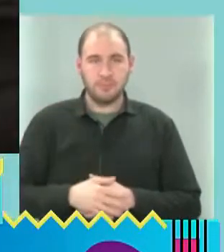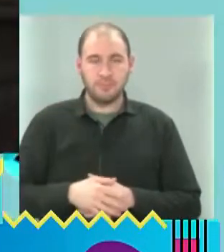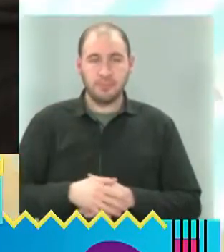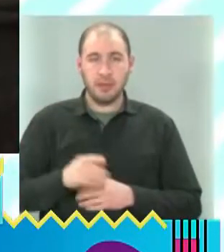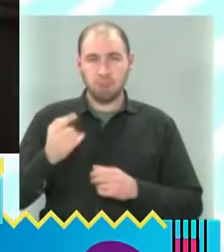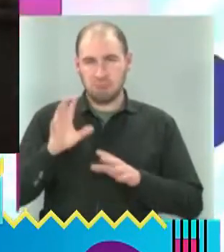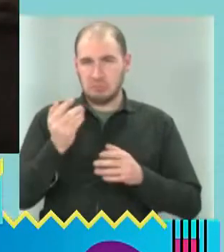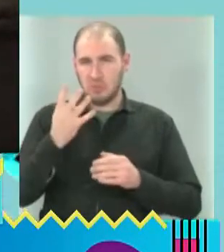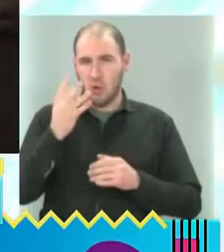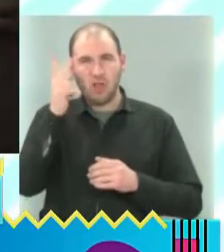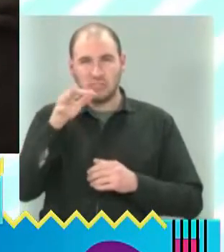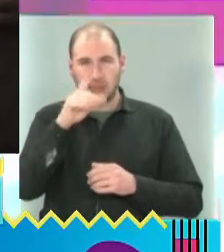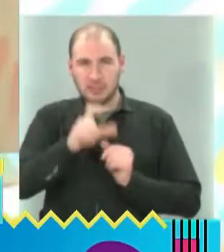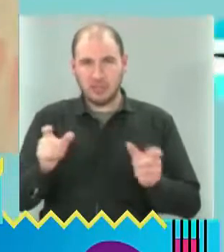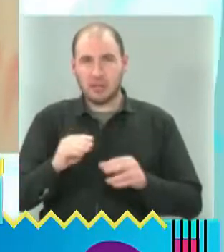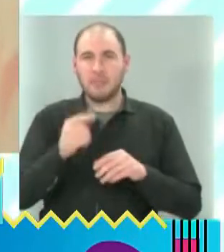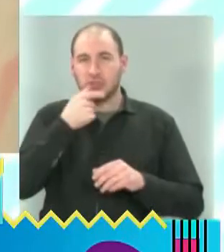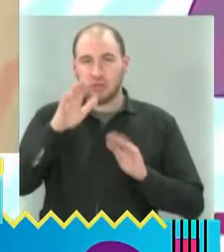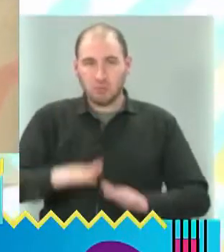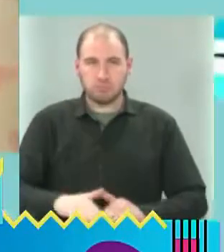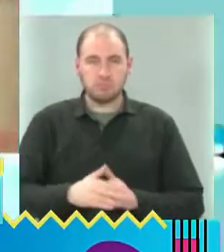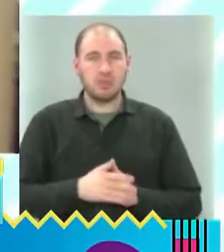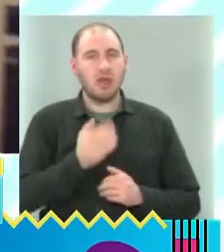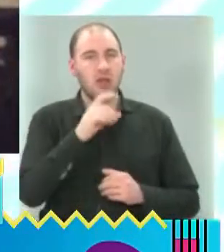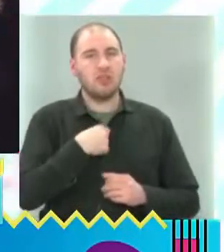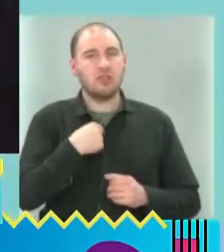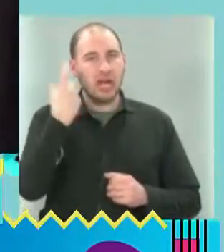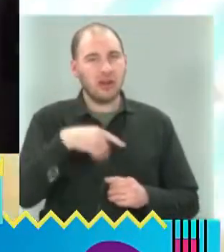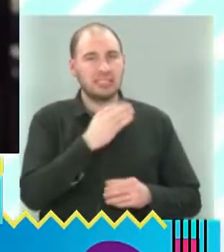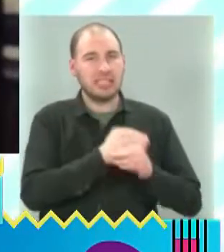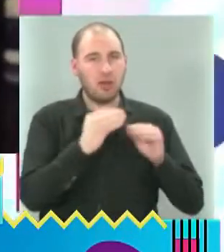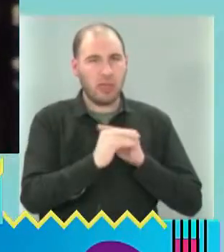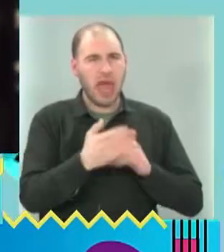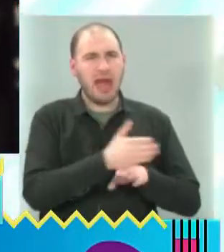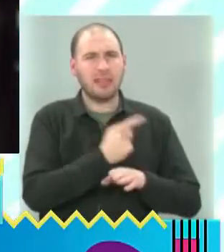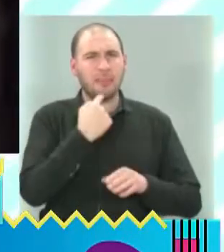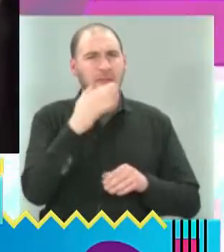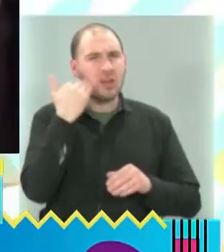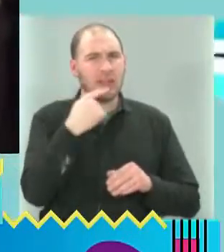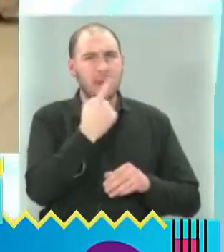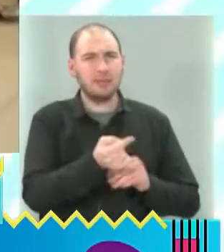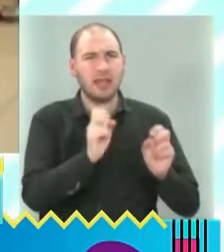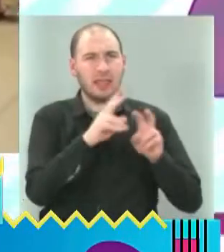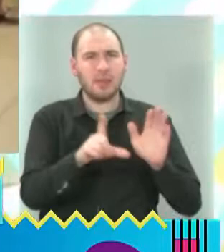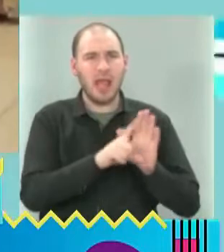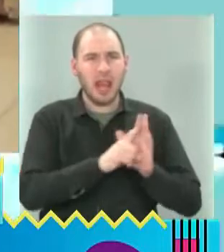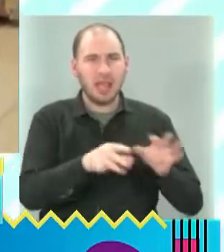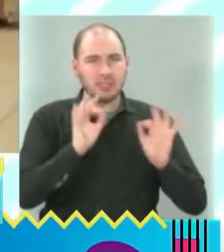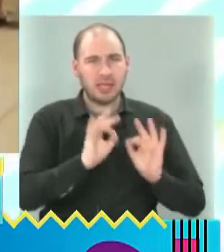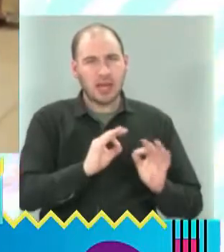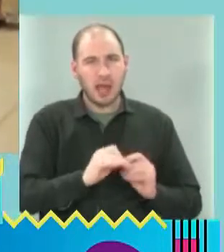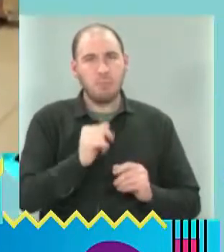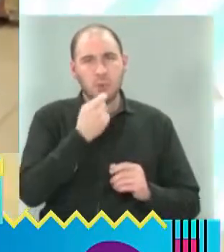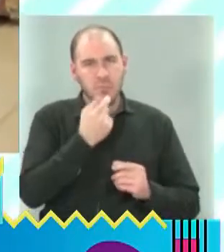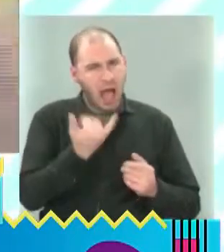800 personas más o menos en todo Mendoza. Emilce, Carolina te saluda, recién te preguntaba a Fernanda acerca de una ley integral, si existía